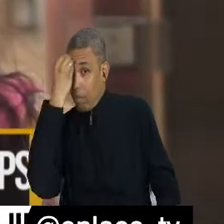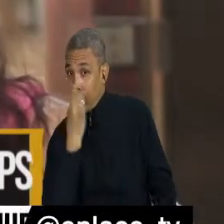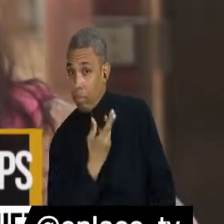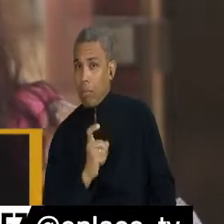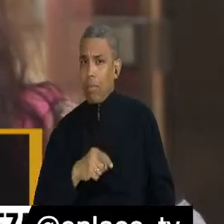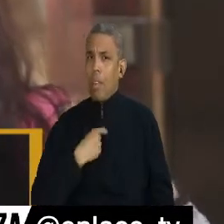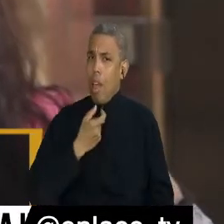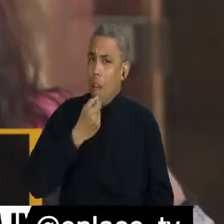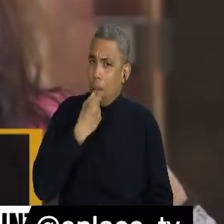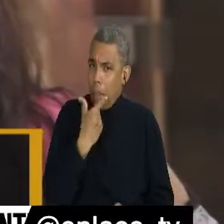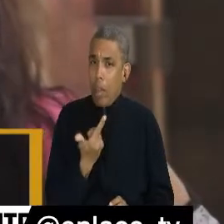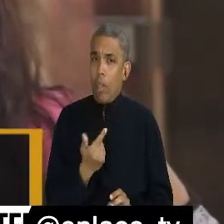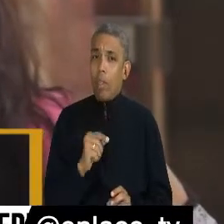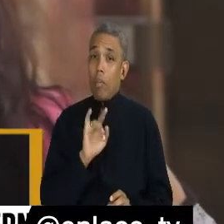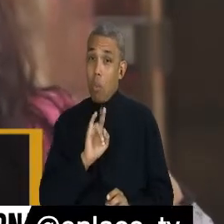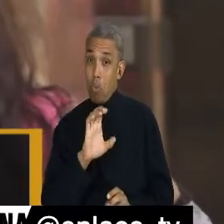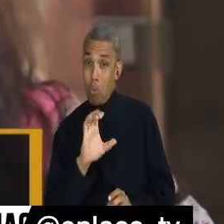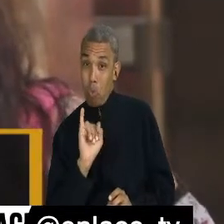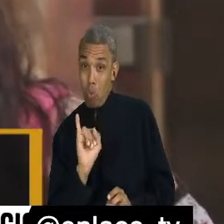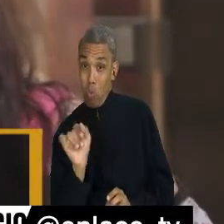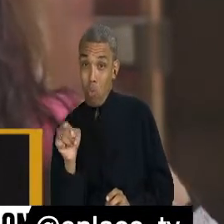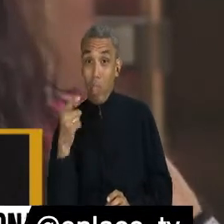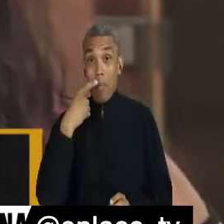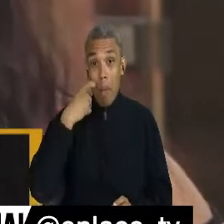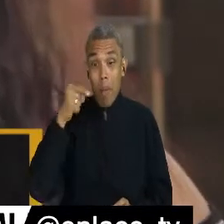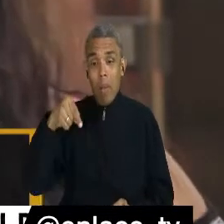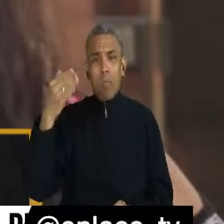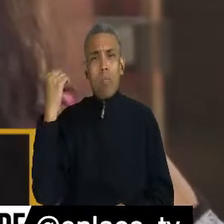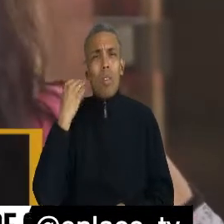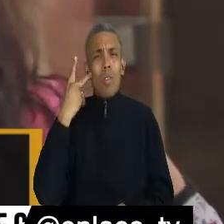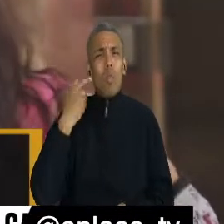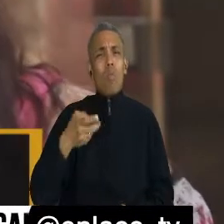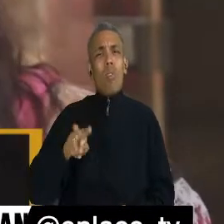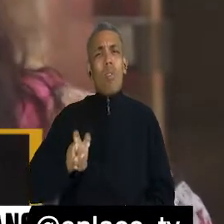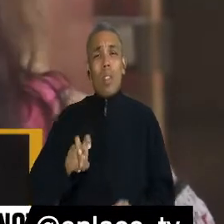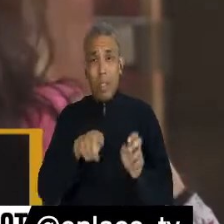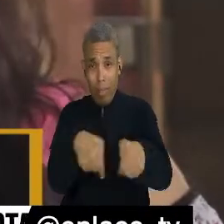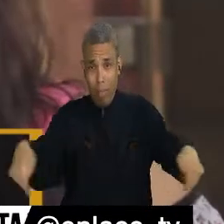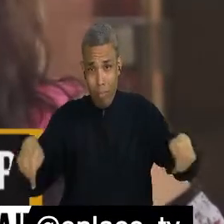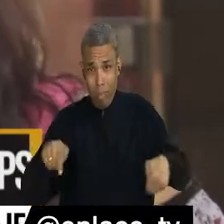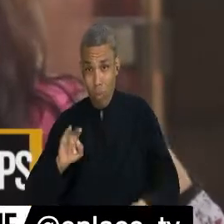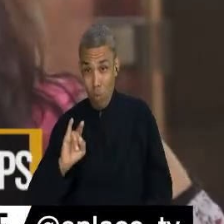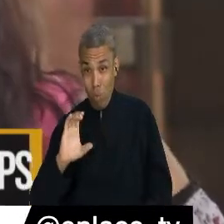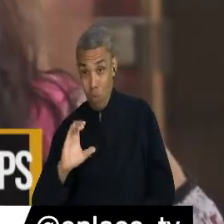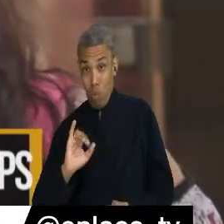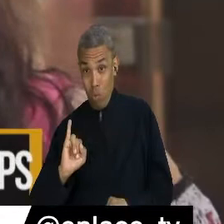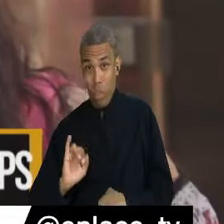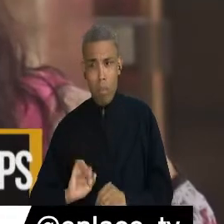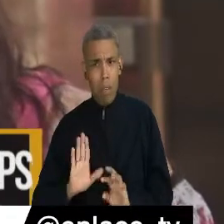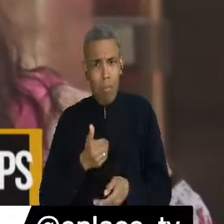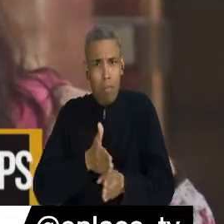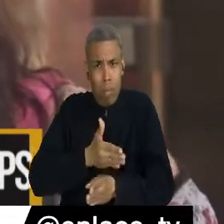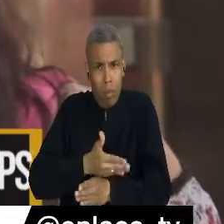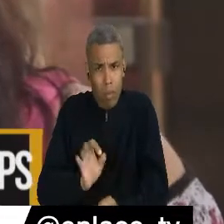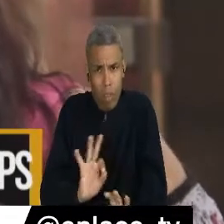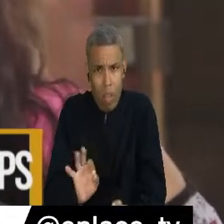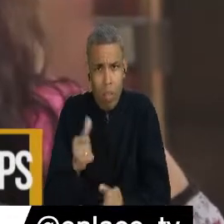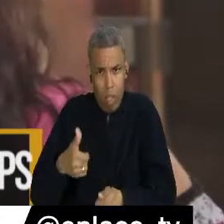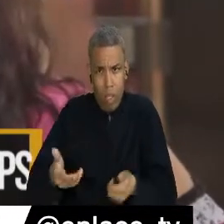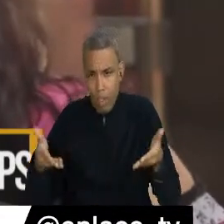medicamentos, el cuidado en la UCI, porque mi papi fue un paciente que estuvo 17 días en UCI, pues sí, no hubo problema con eso, pero